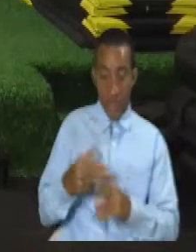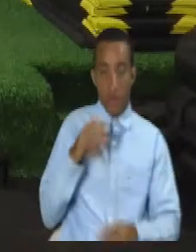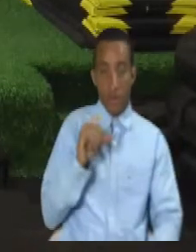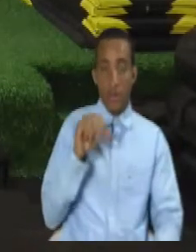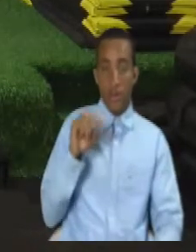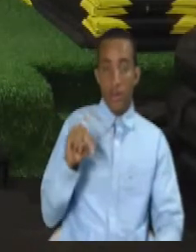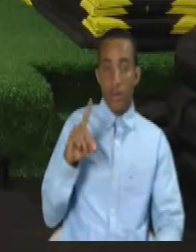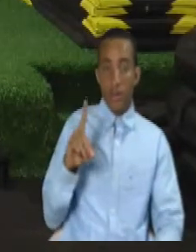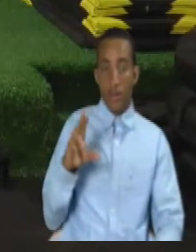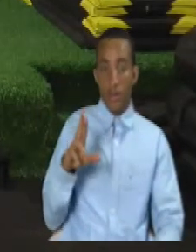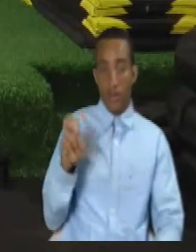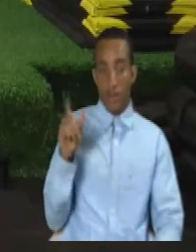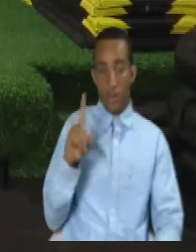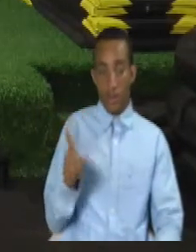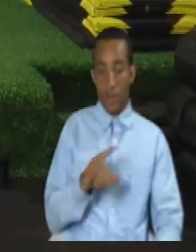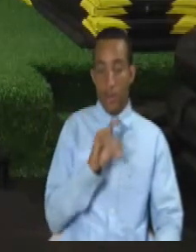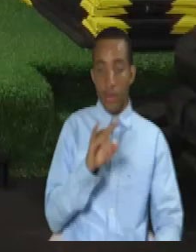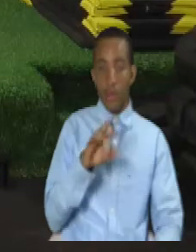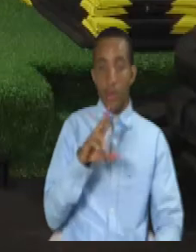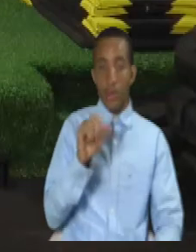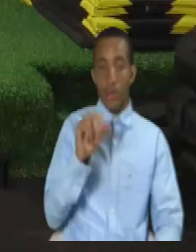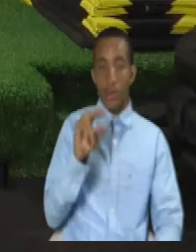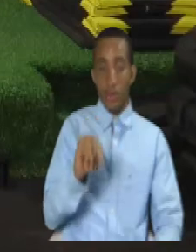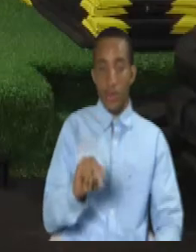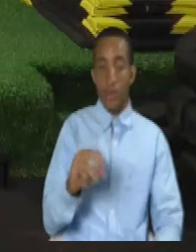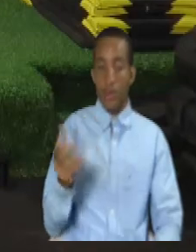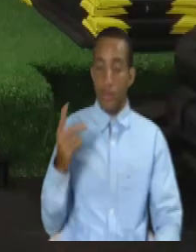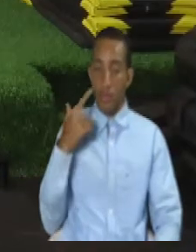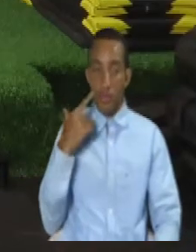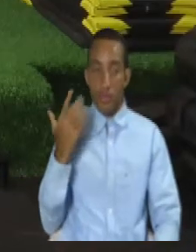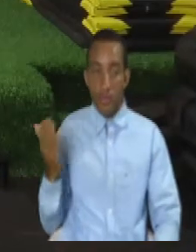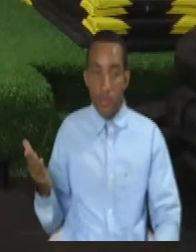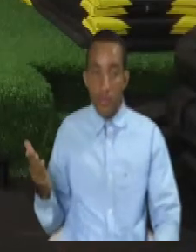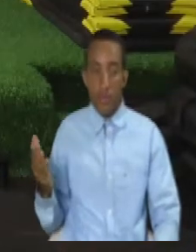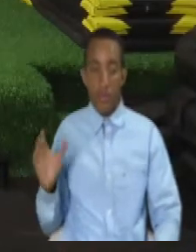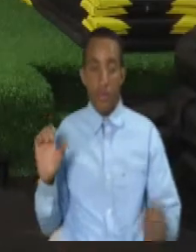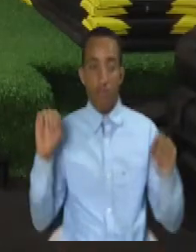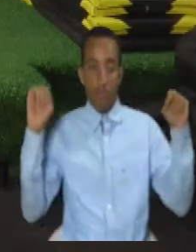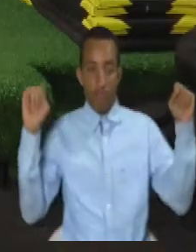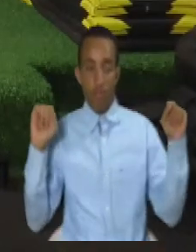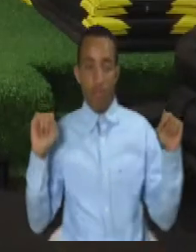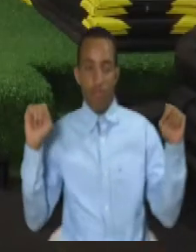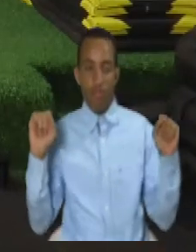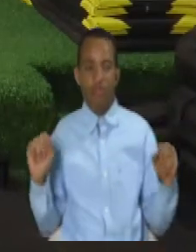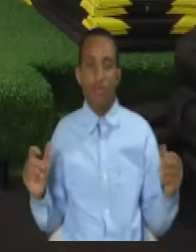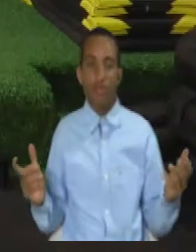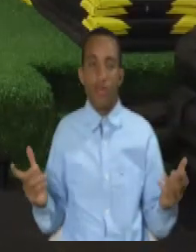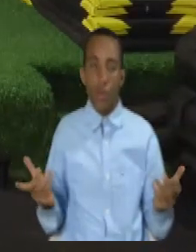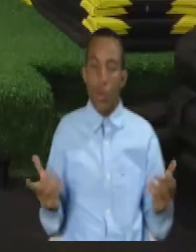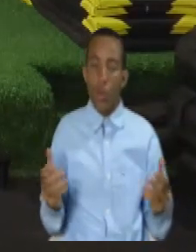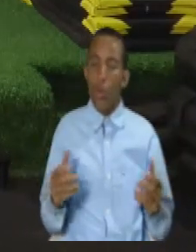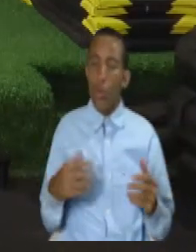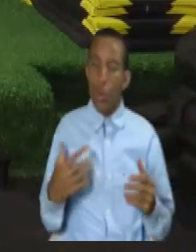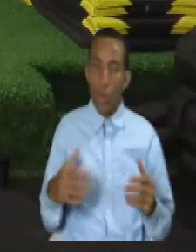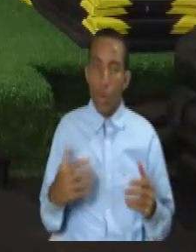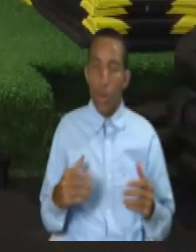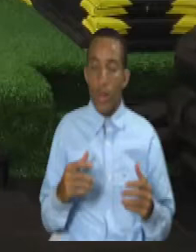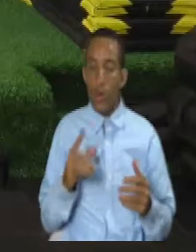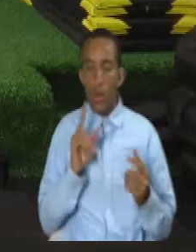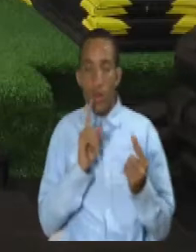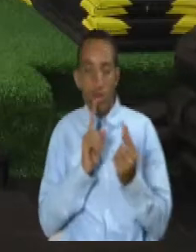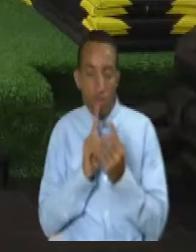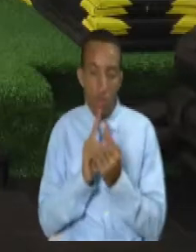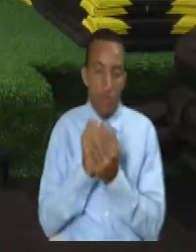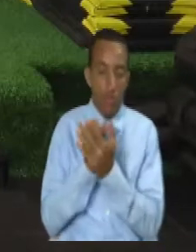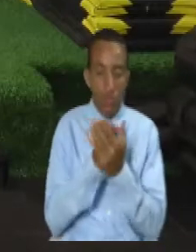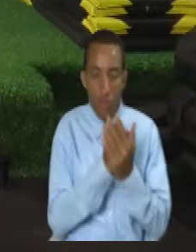Training 36, más que un gimnasio, una familia, el gimnasio que les brinda a ustedes una un entrenamiento semipersonalizado, actividad